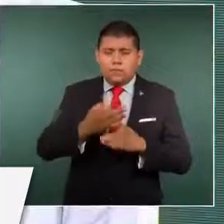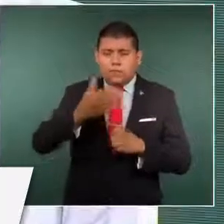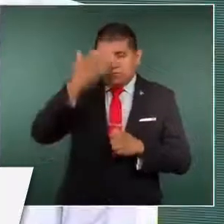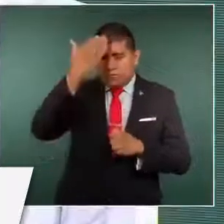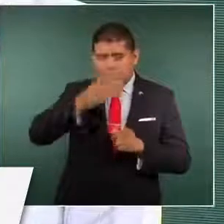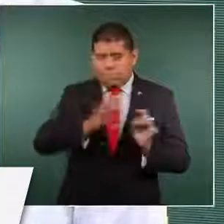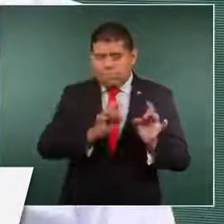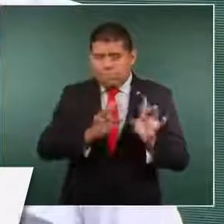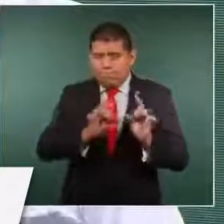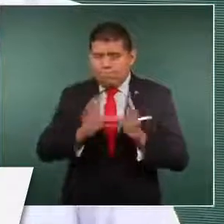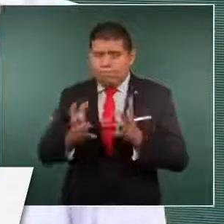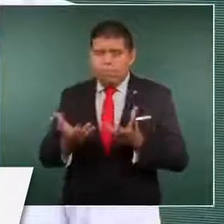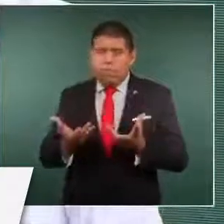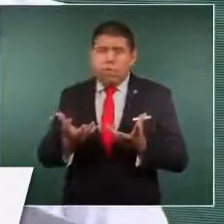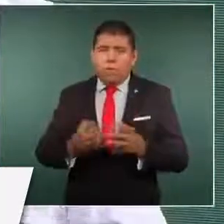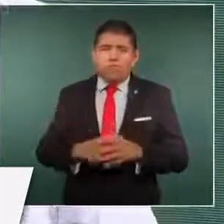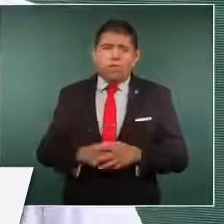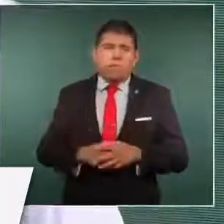de